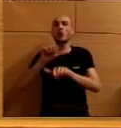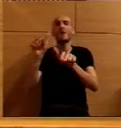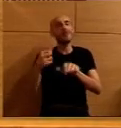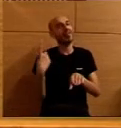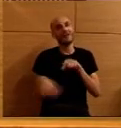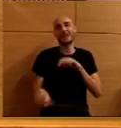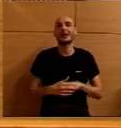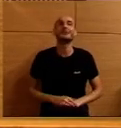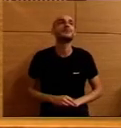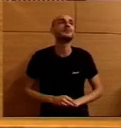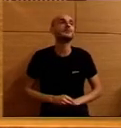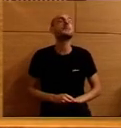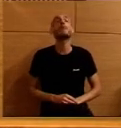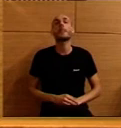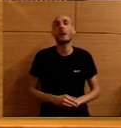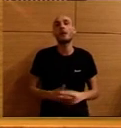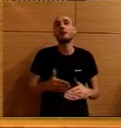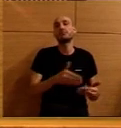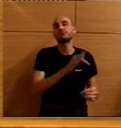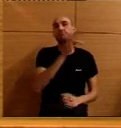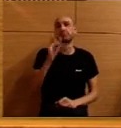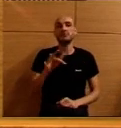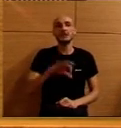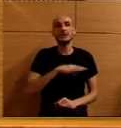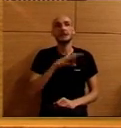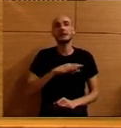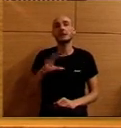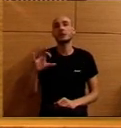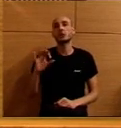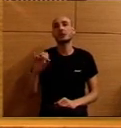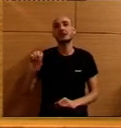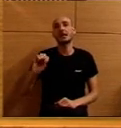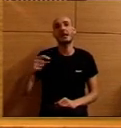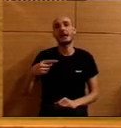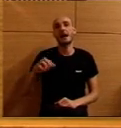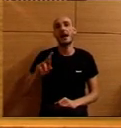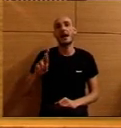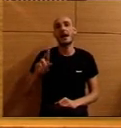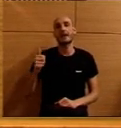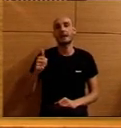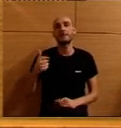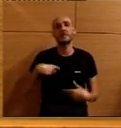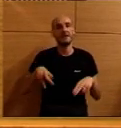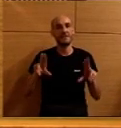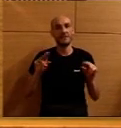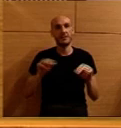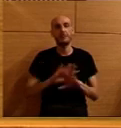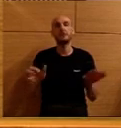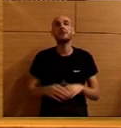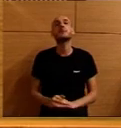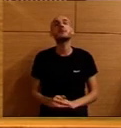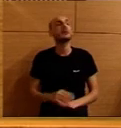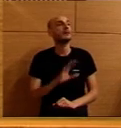Gracias, señora Sarrión. Pot concloure, señor Segarra. Muchas gracias. Mira, hay un dicho